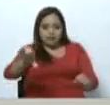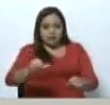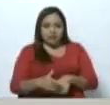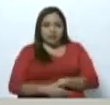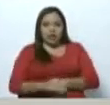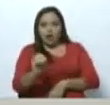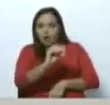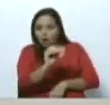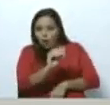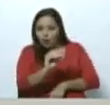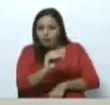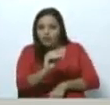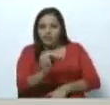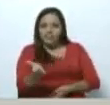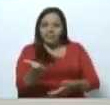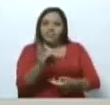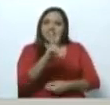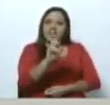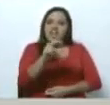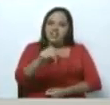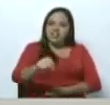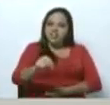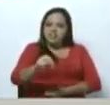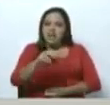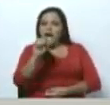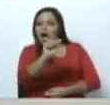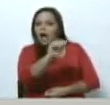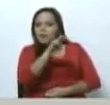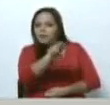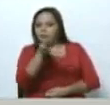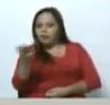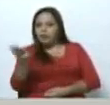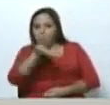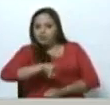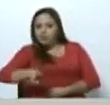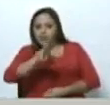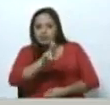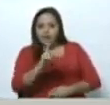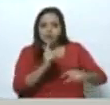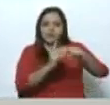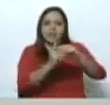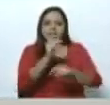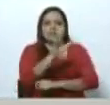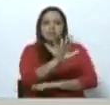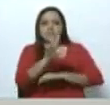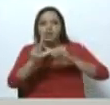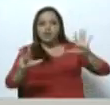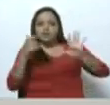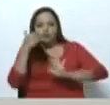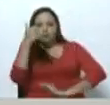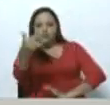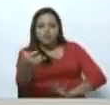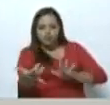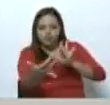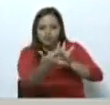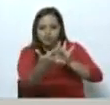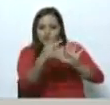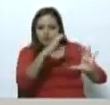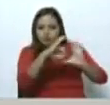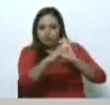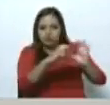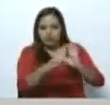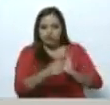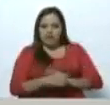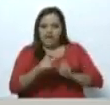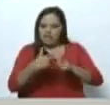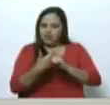la plataforma Ven App y utiliza el +58 la línea, entonces uno cómo es